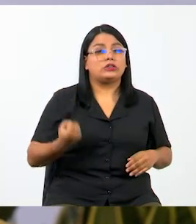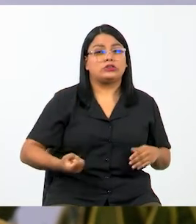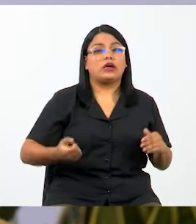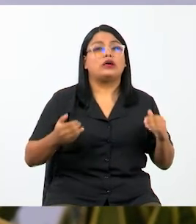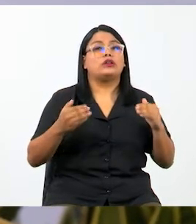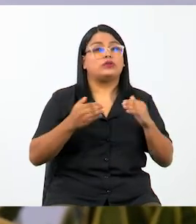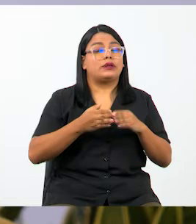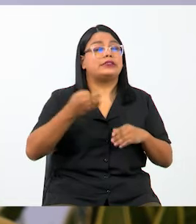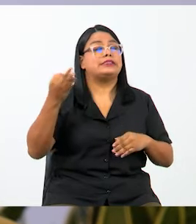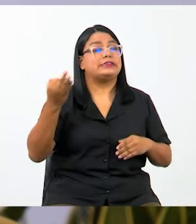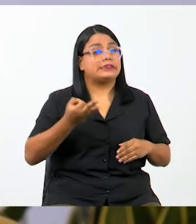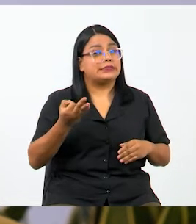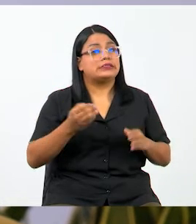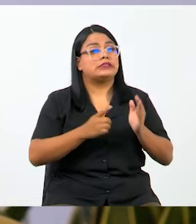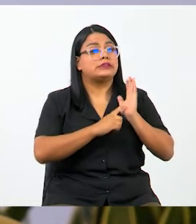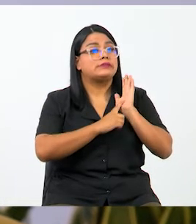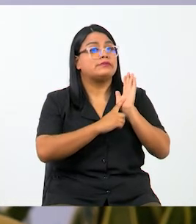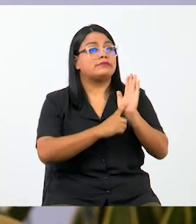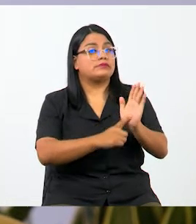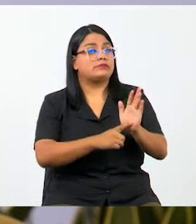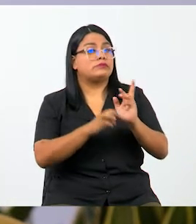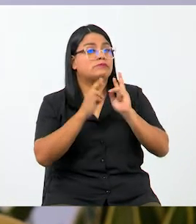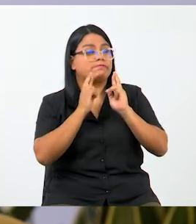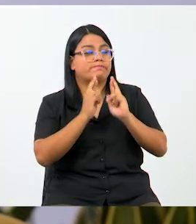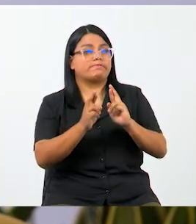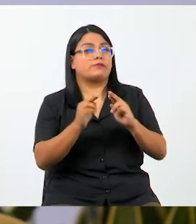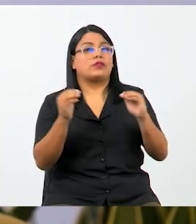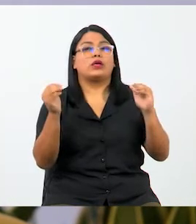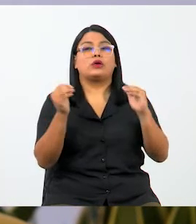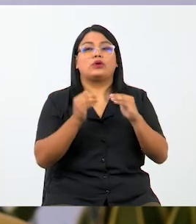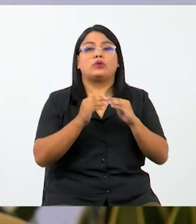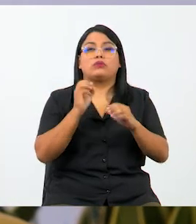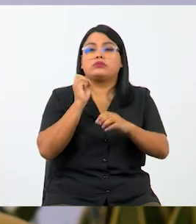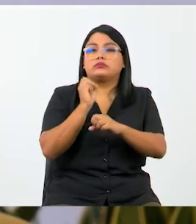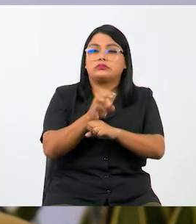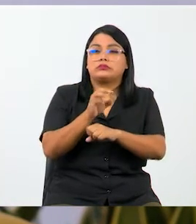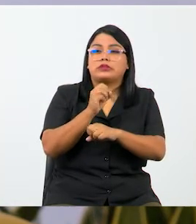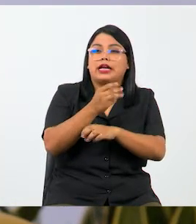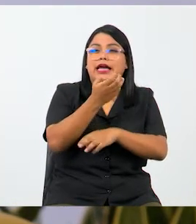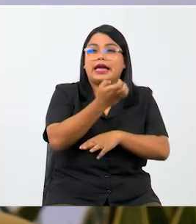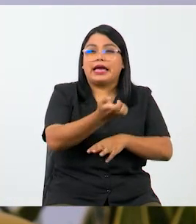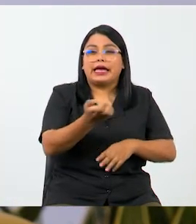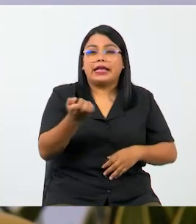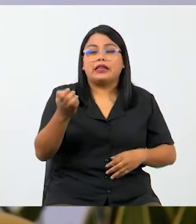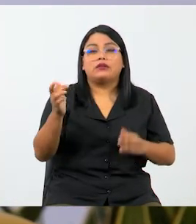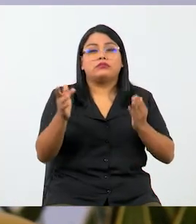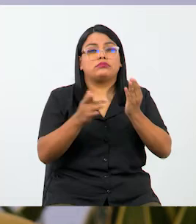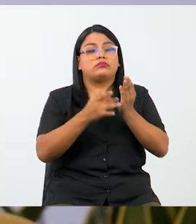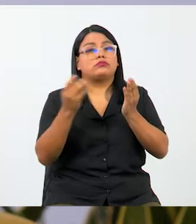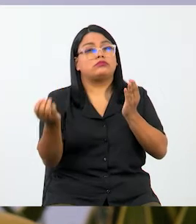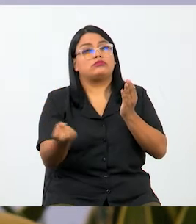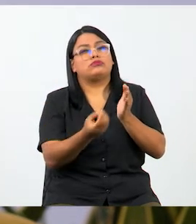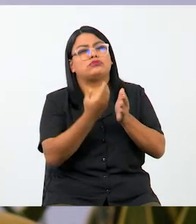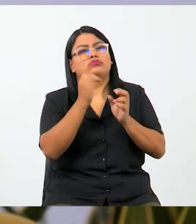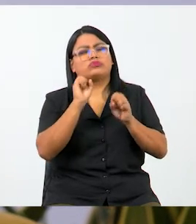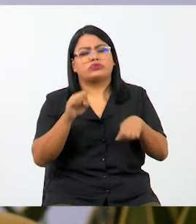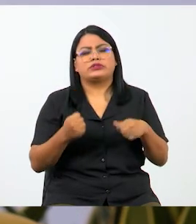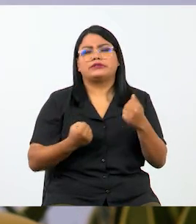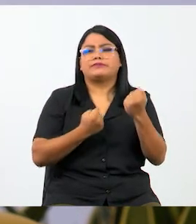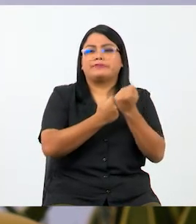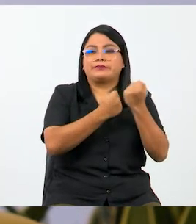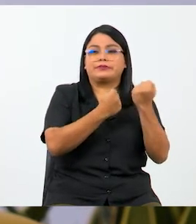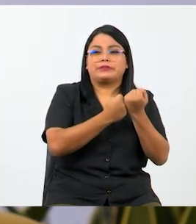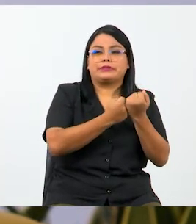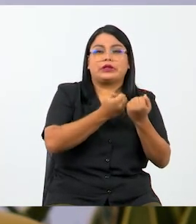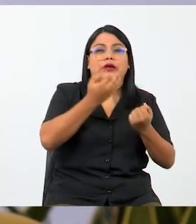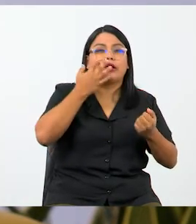resultados. Además, se le han sugerido elementos tecnológicos de los que puede apoyarse. Pueden ser videos, pueden